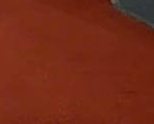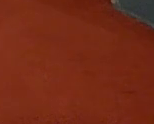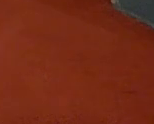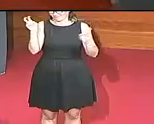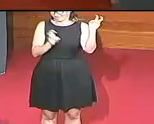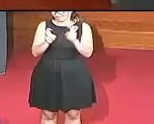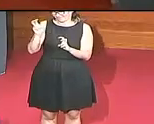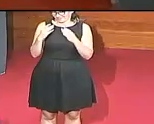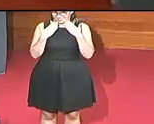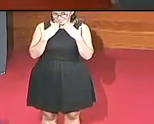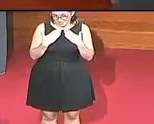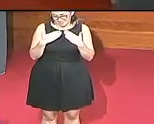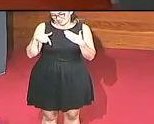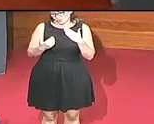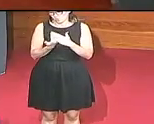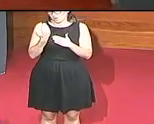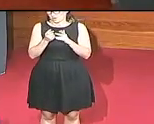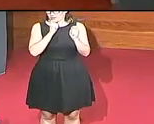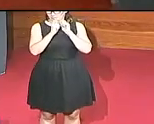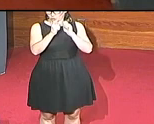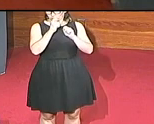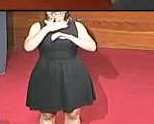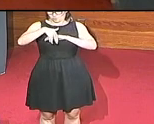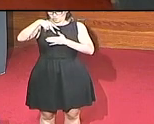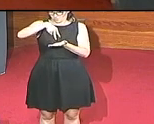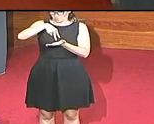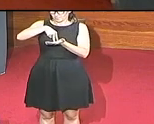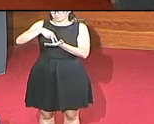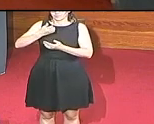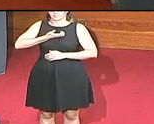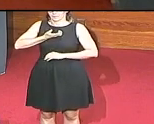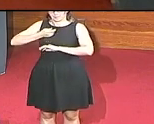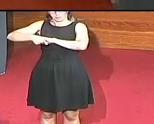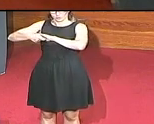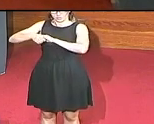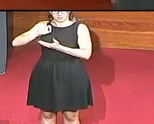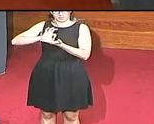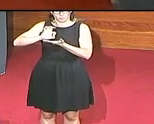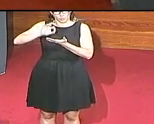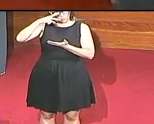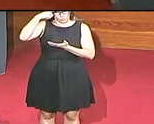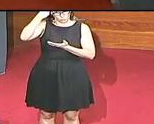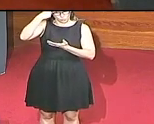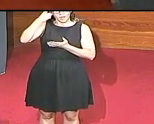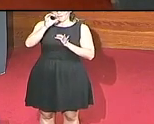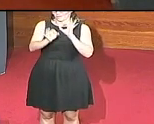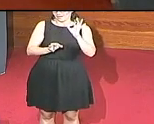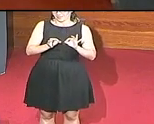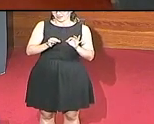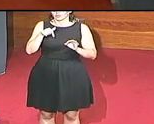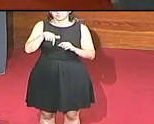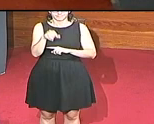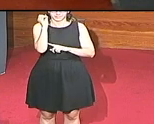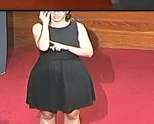el periodismo a pie de calle organizadas por el servicio de cultura del ayuntamiento de vitoria gasteiz cerramos el ciclo de conferencia de